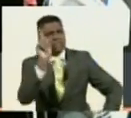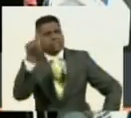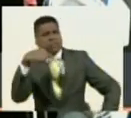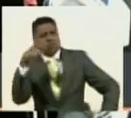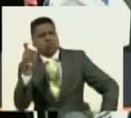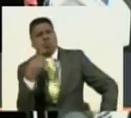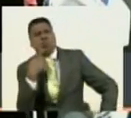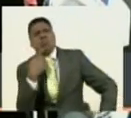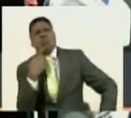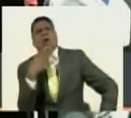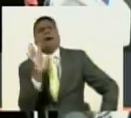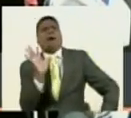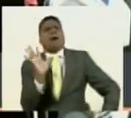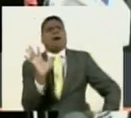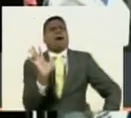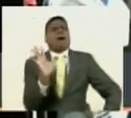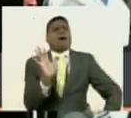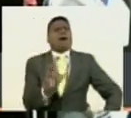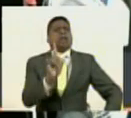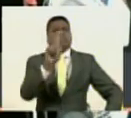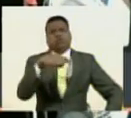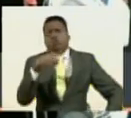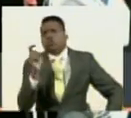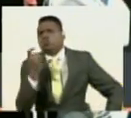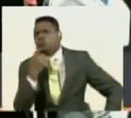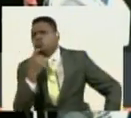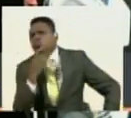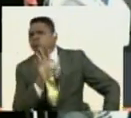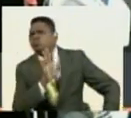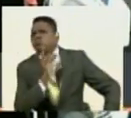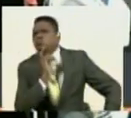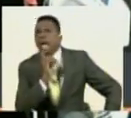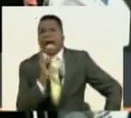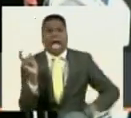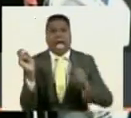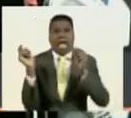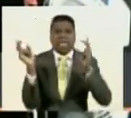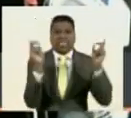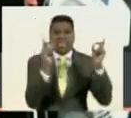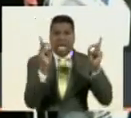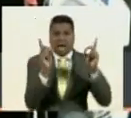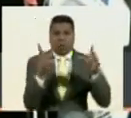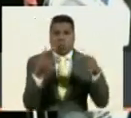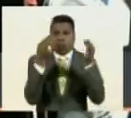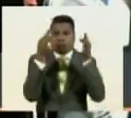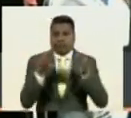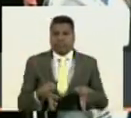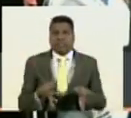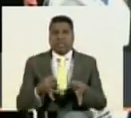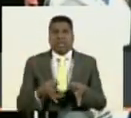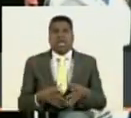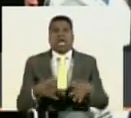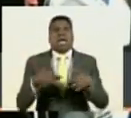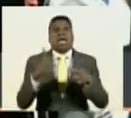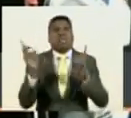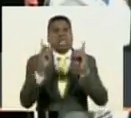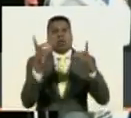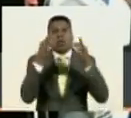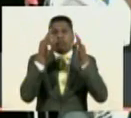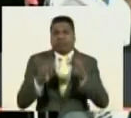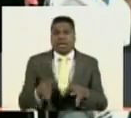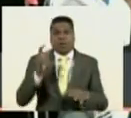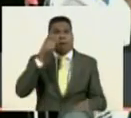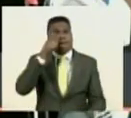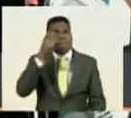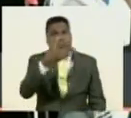quiere o no quiere una constituyente. El diálogo legítimo es el diálogo con el pueblo,